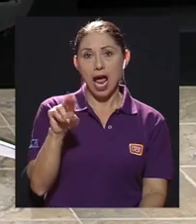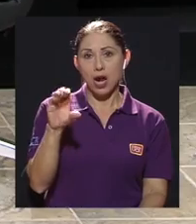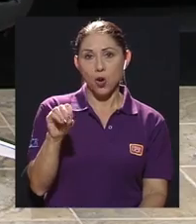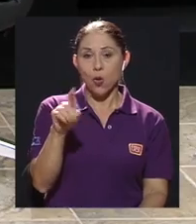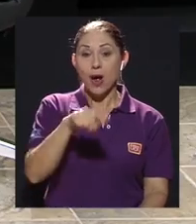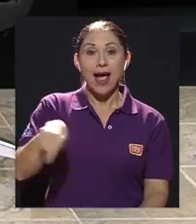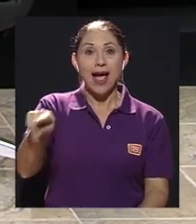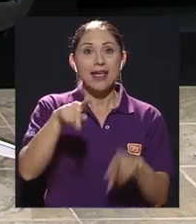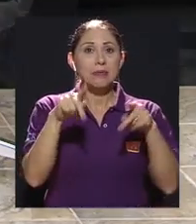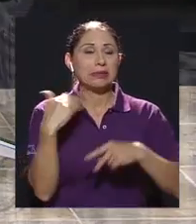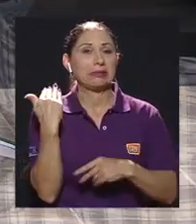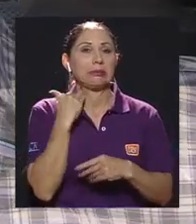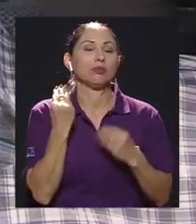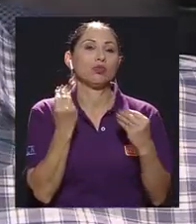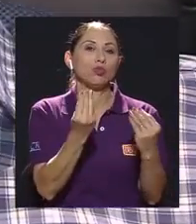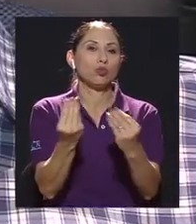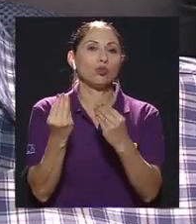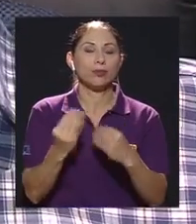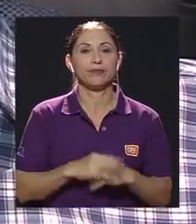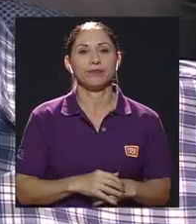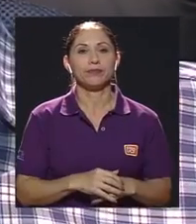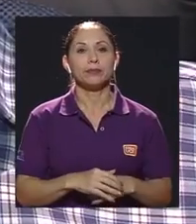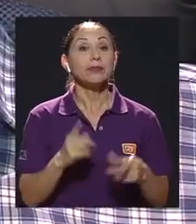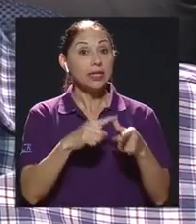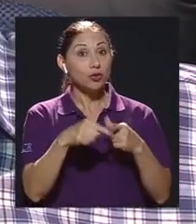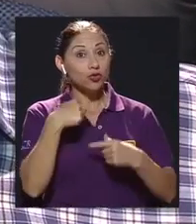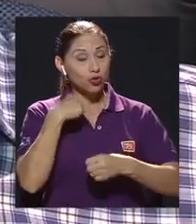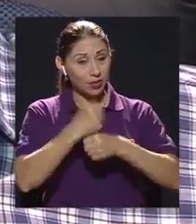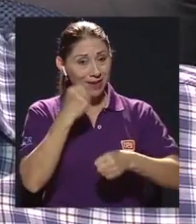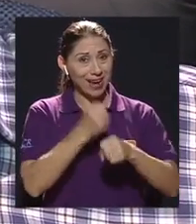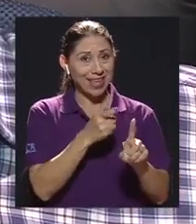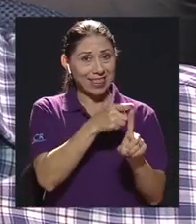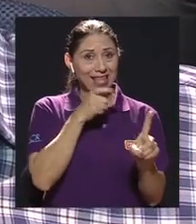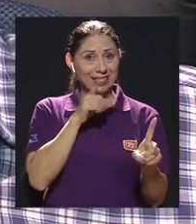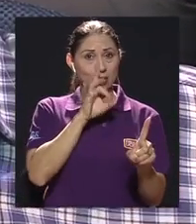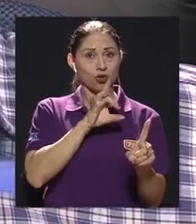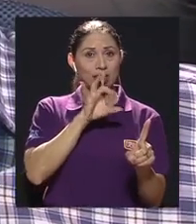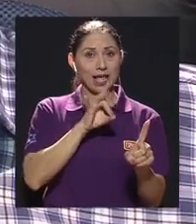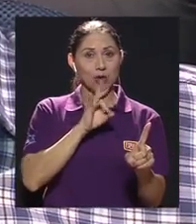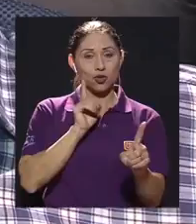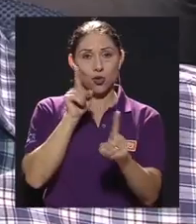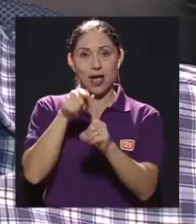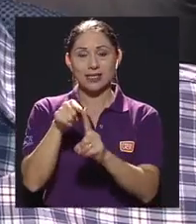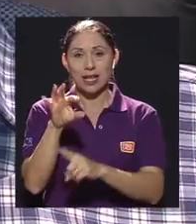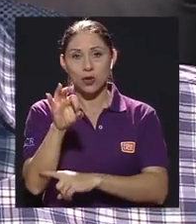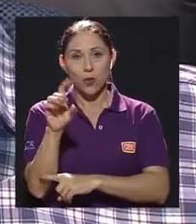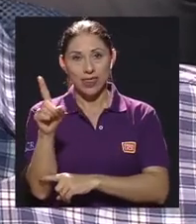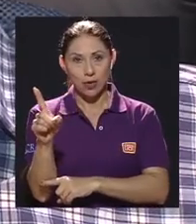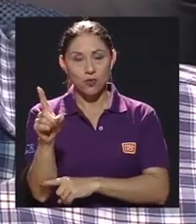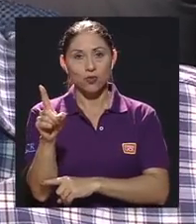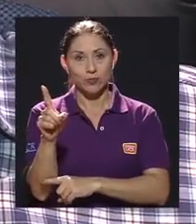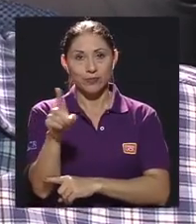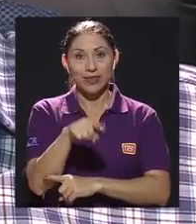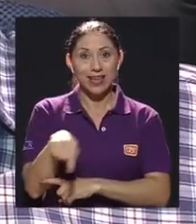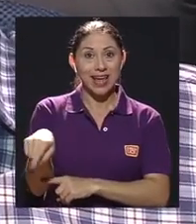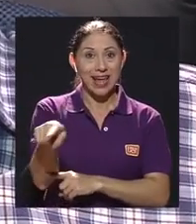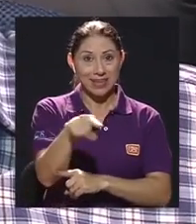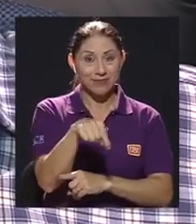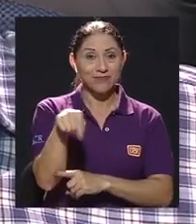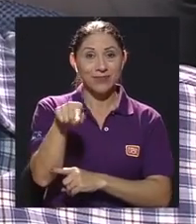víctimas fueron numerosas. Entonces yo trabajé del 88 al 91, que iba a Chile,